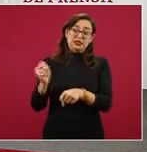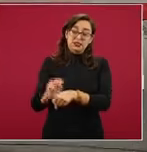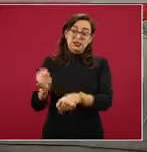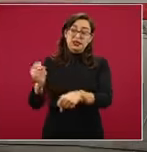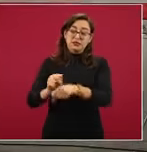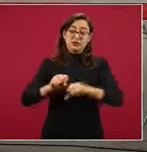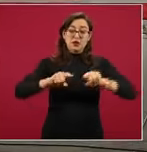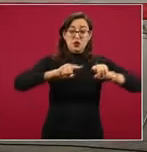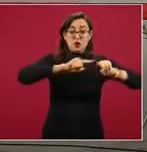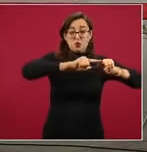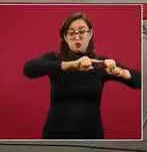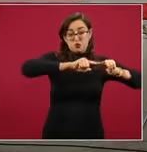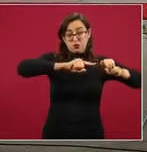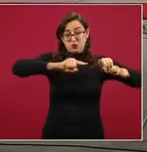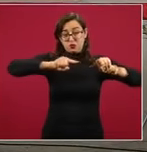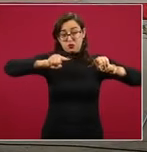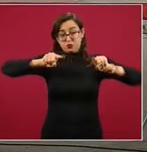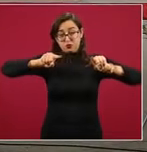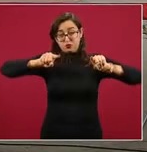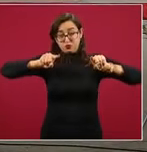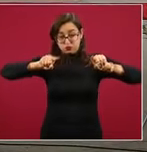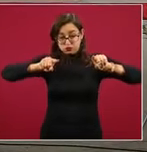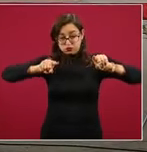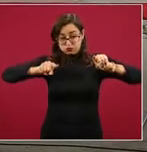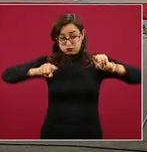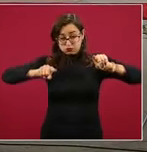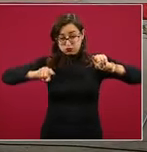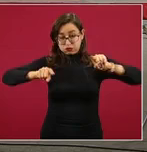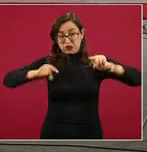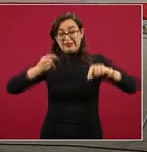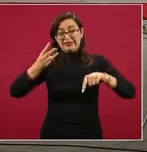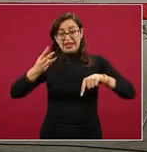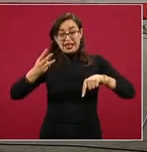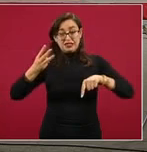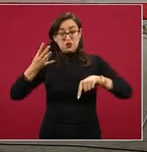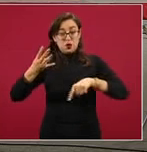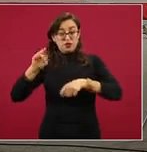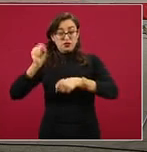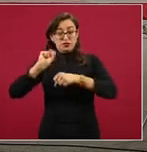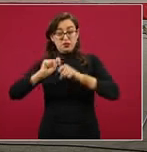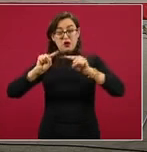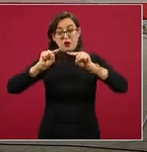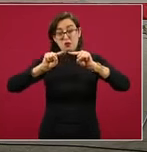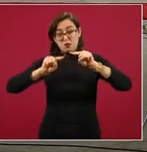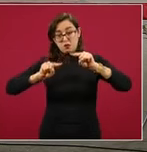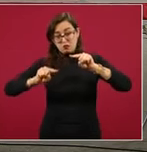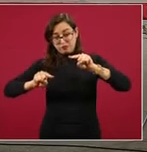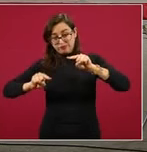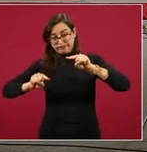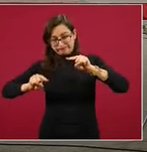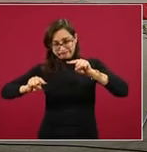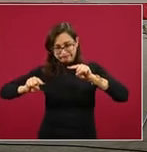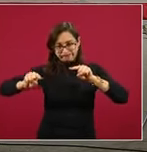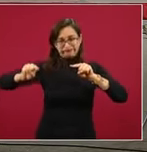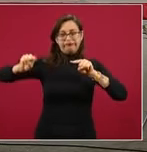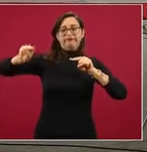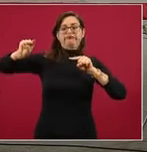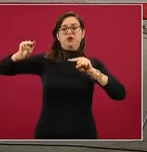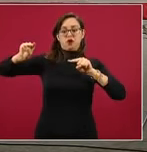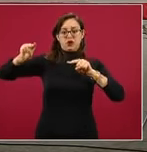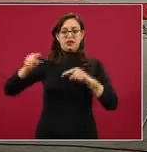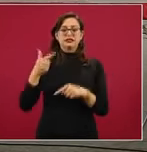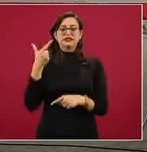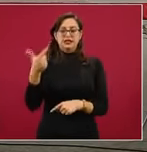semanas de meseta e inclusive un descenso durante 3 o 4 semanas seguidas. Se detecta un incremento